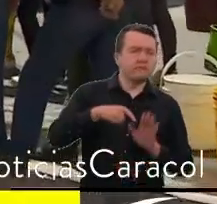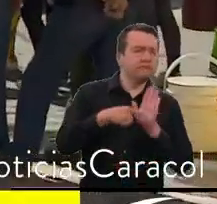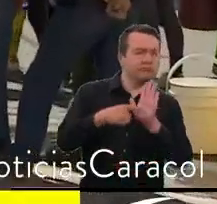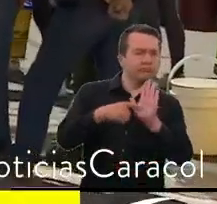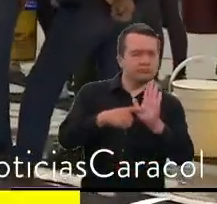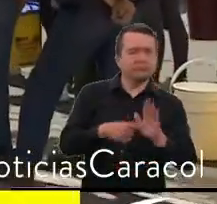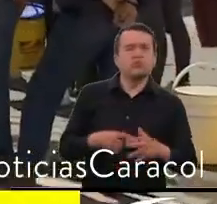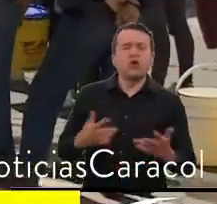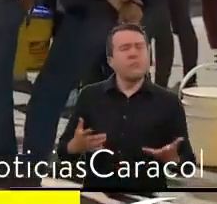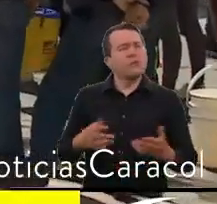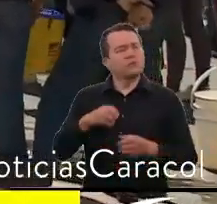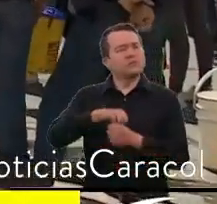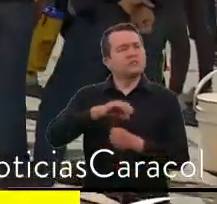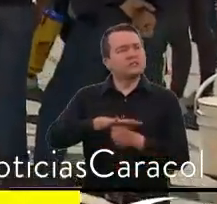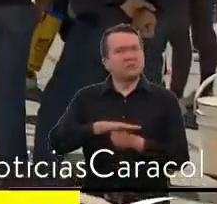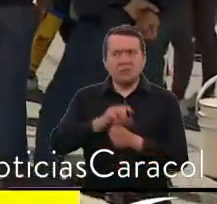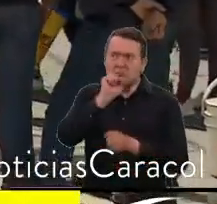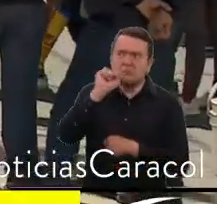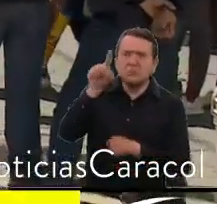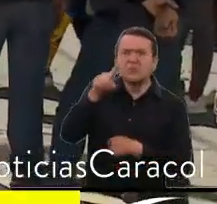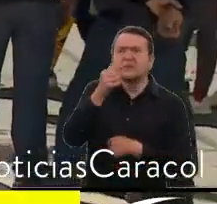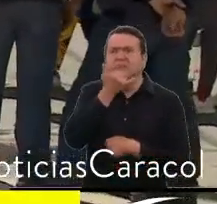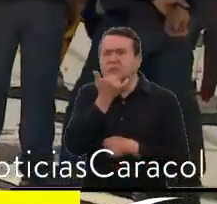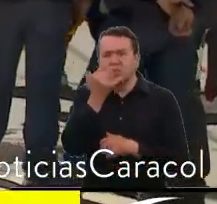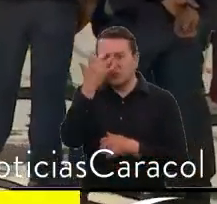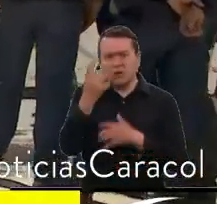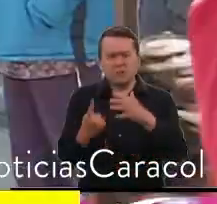esta contingencia. A continuación, los detalles.